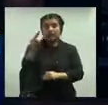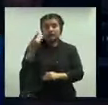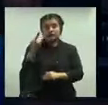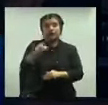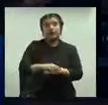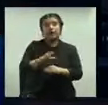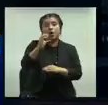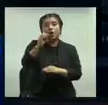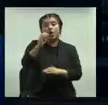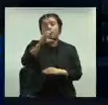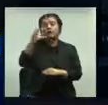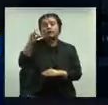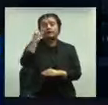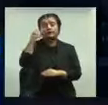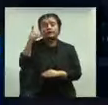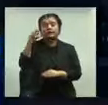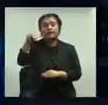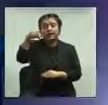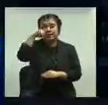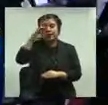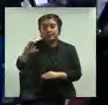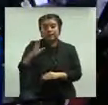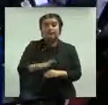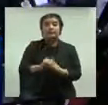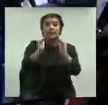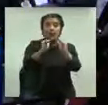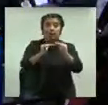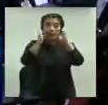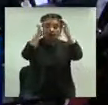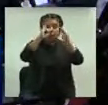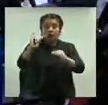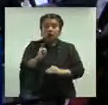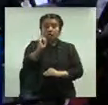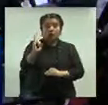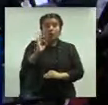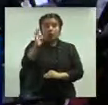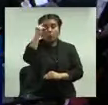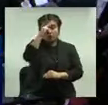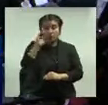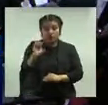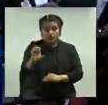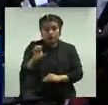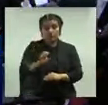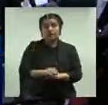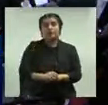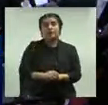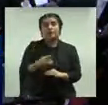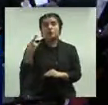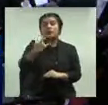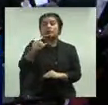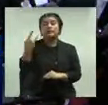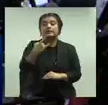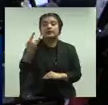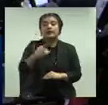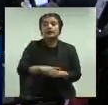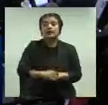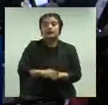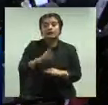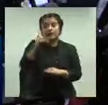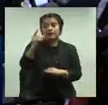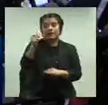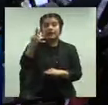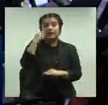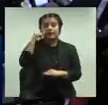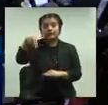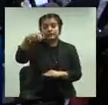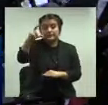de Occidente. Doctor José Andrés Reyes Valenzuela, Universidad Da Vinci de